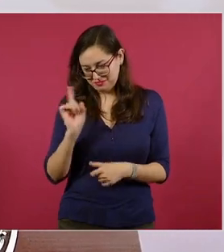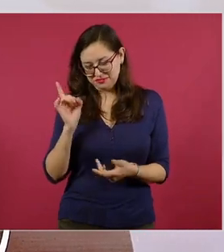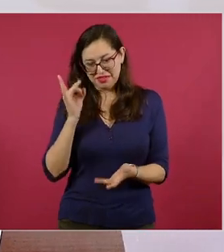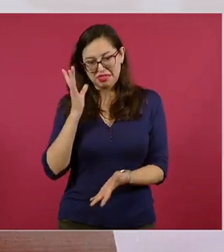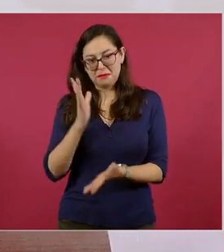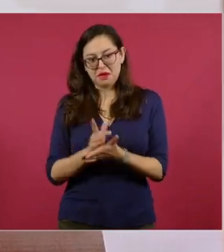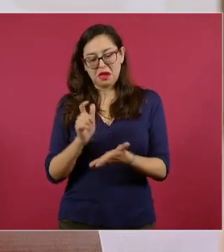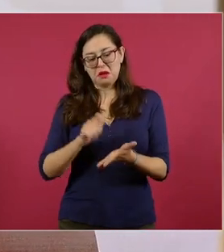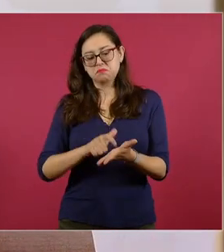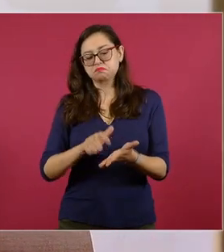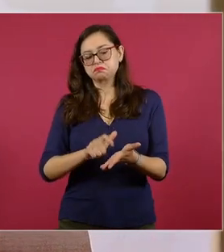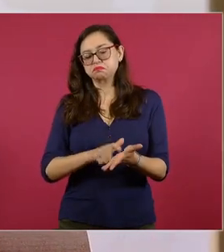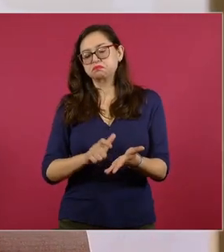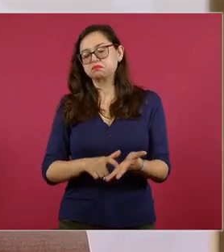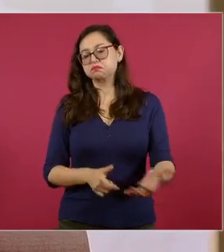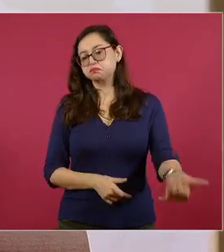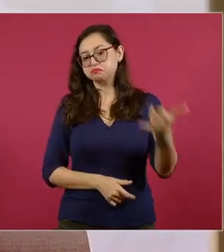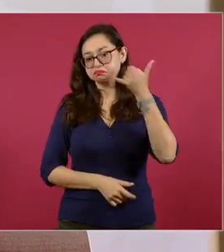y